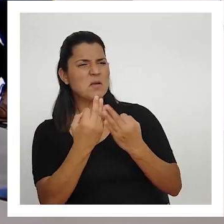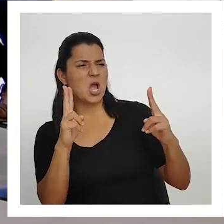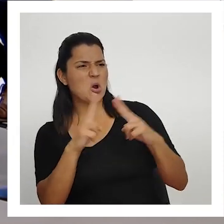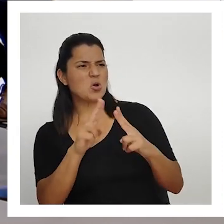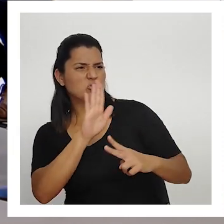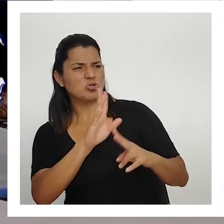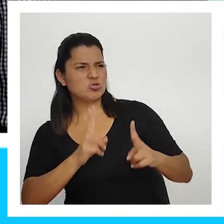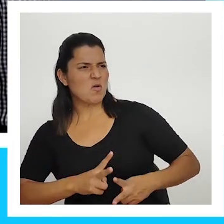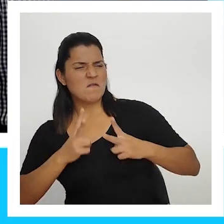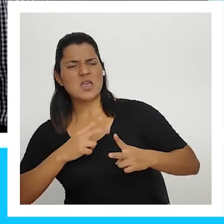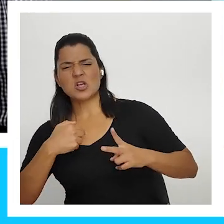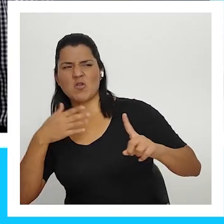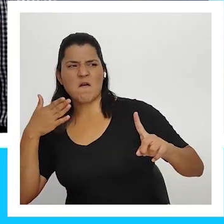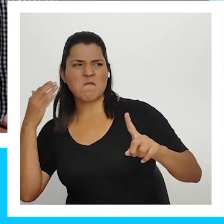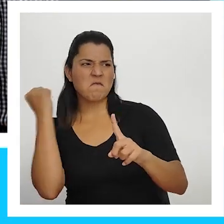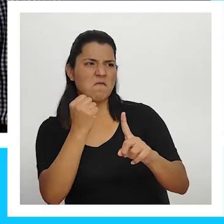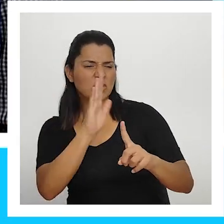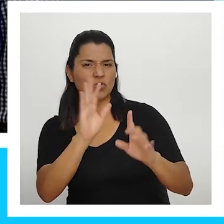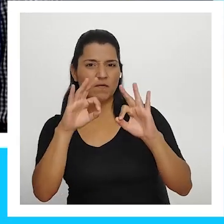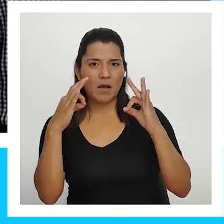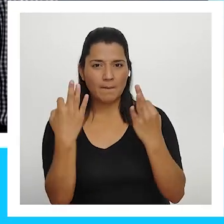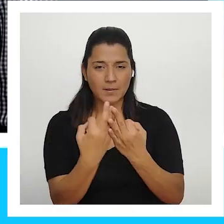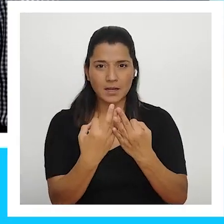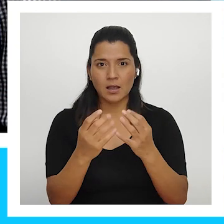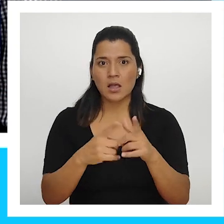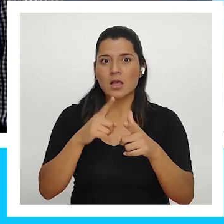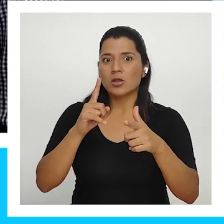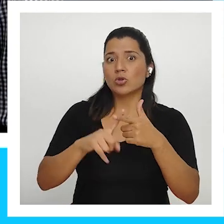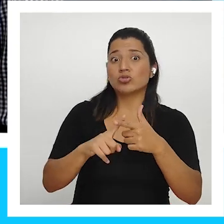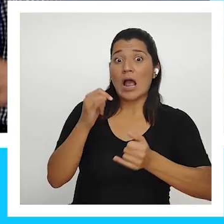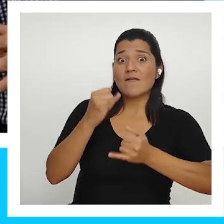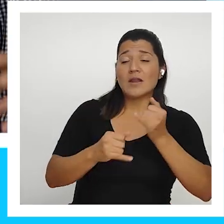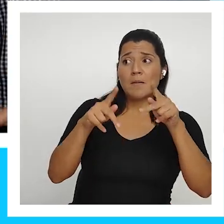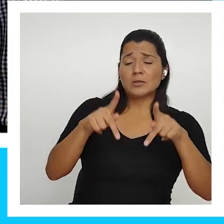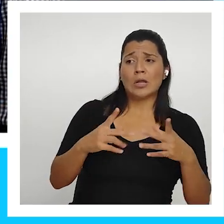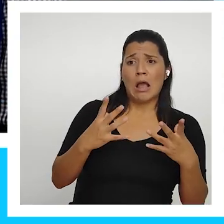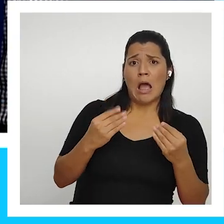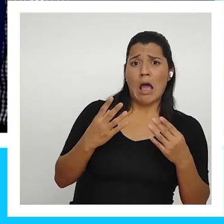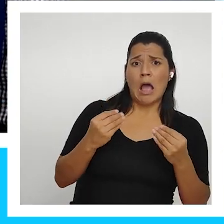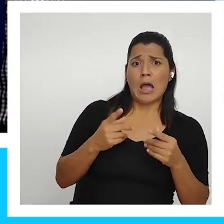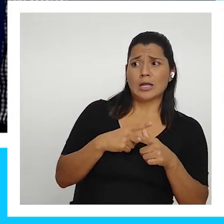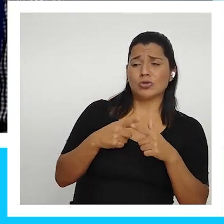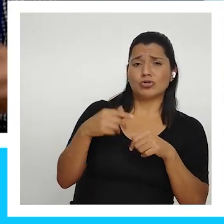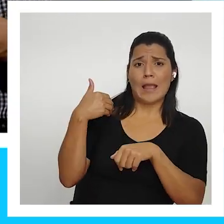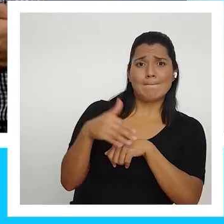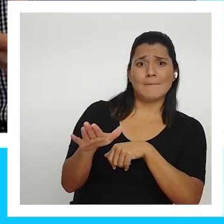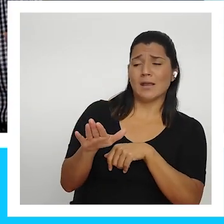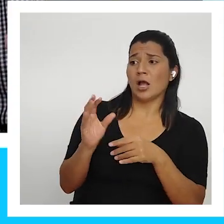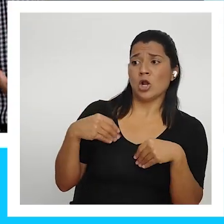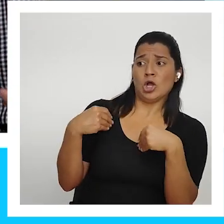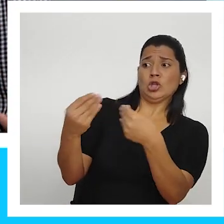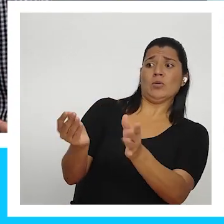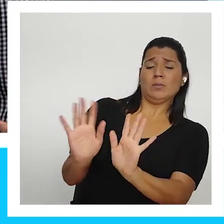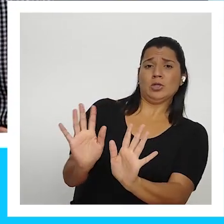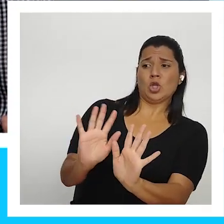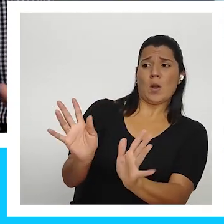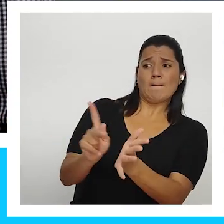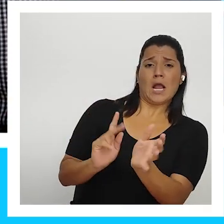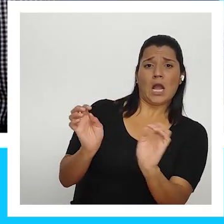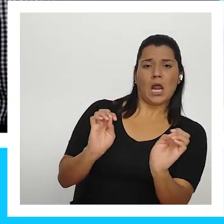artículo por internet y demás. Y cuando la persona de cierta manera sospecha que se trata de una posible estafa, los